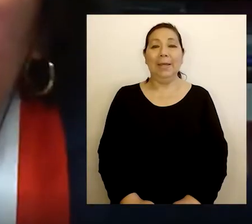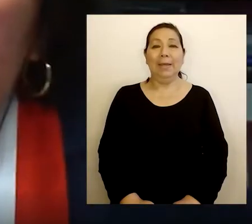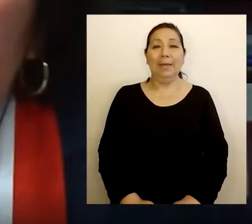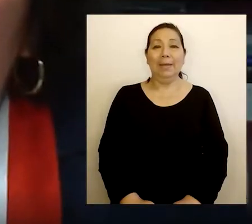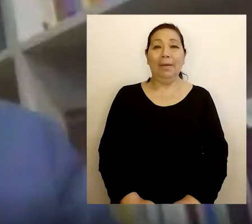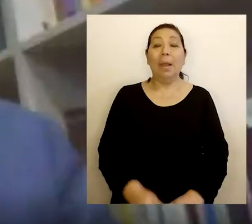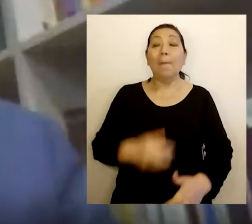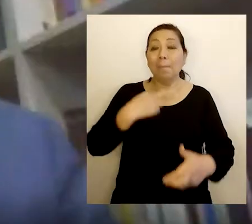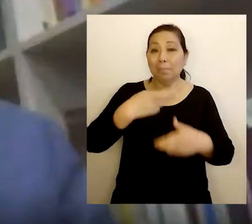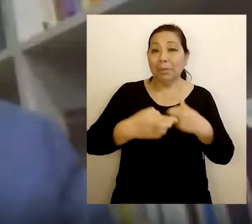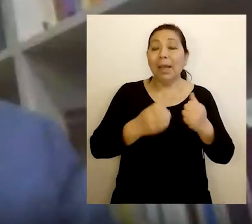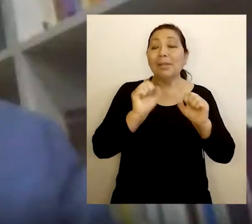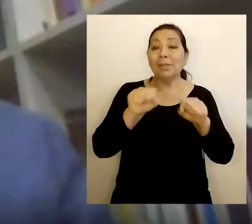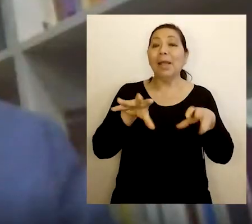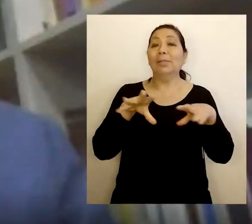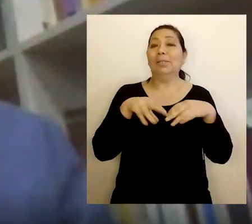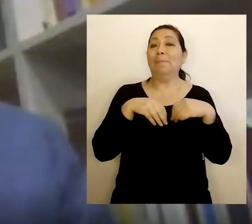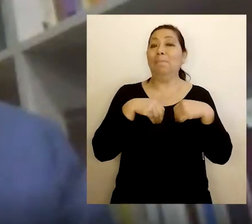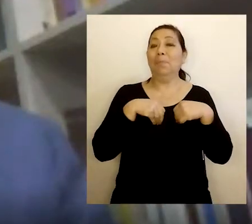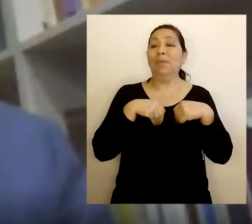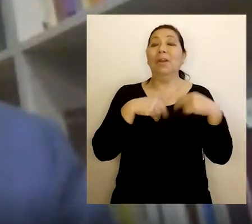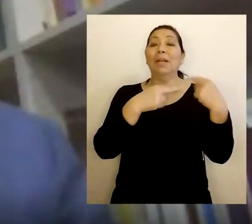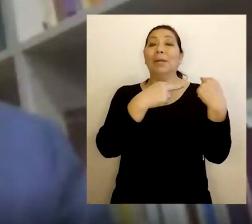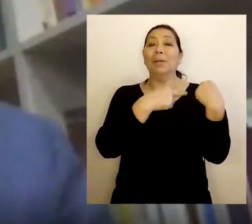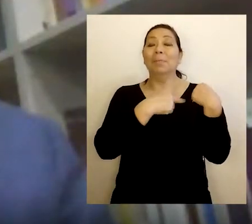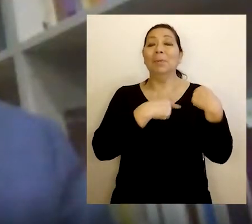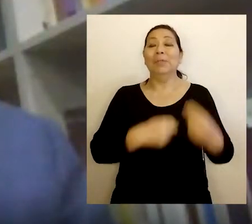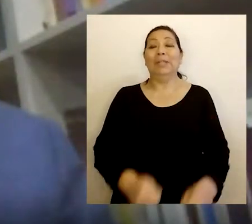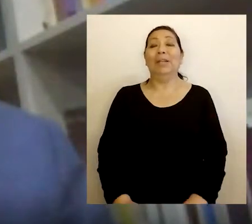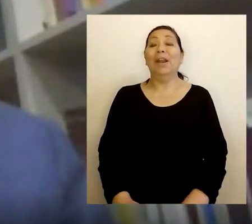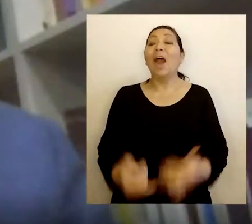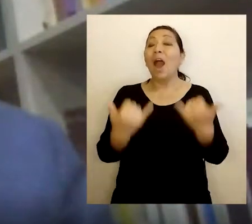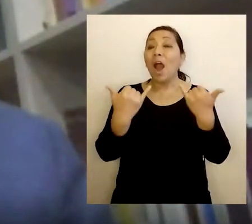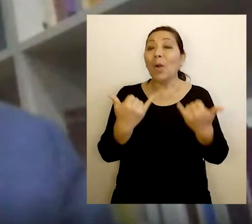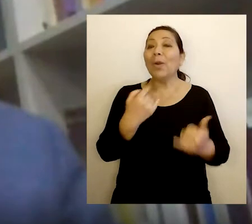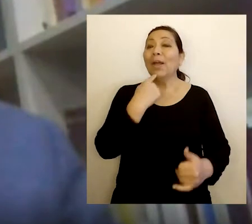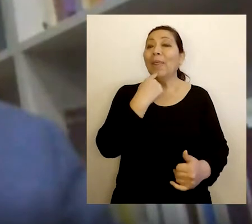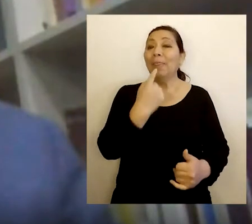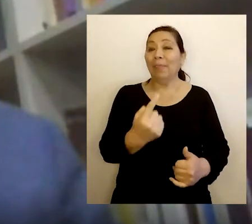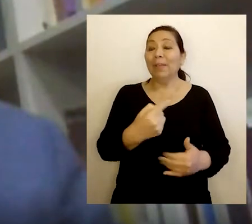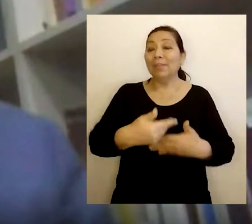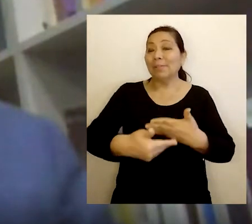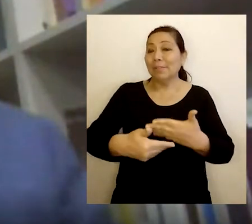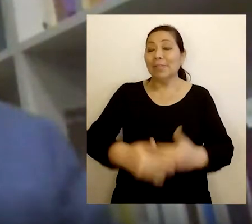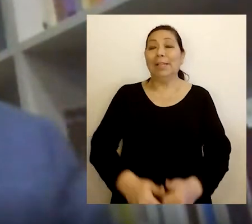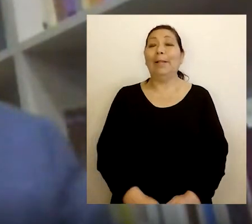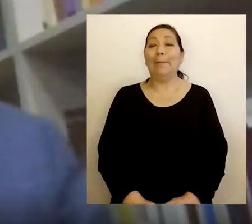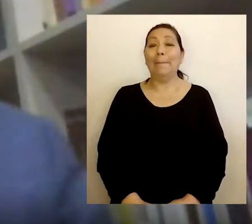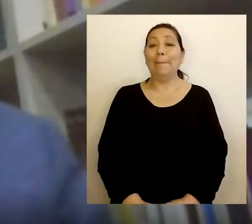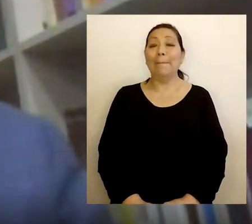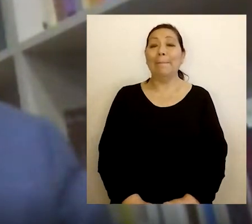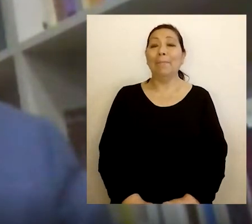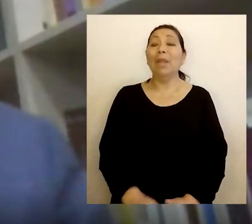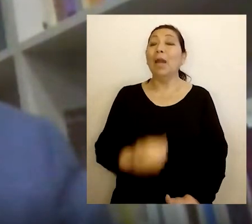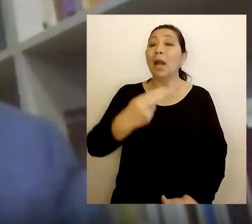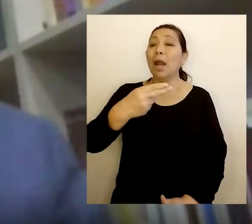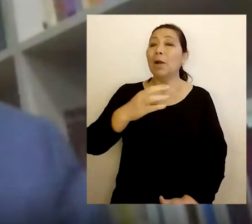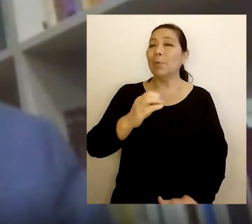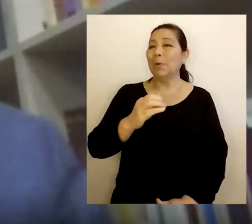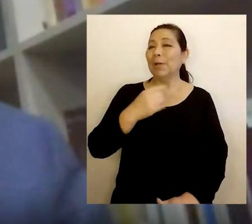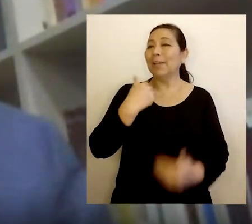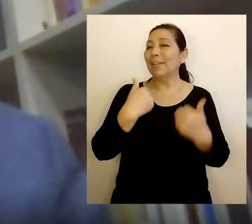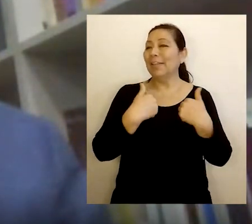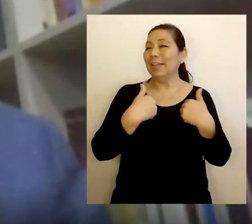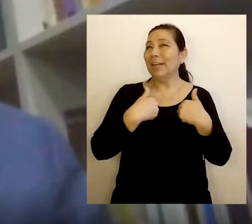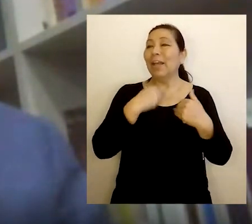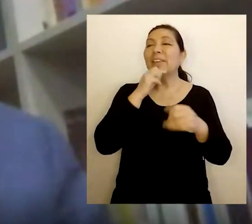el procesado ha aceptado la responsabilidad del caso, ahora aduce en el proceso de habeas corpus que la defensa